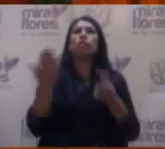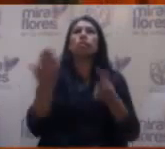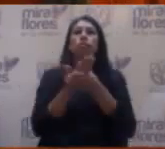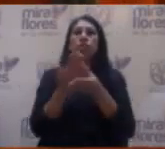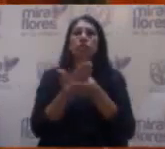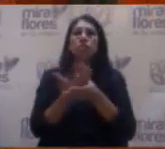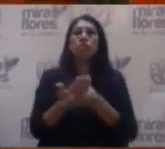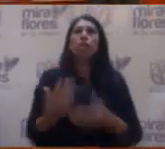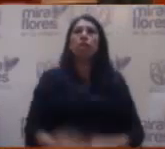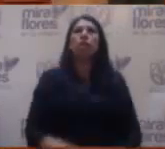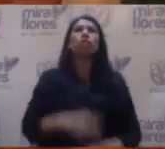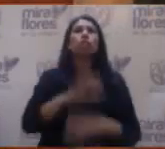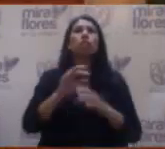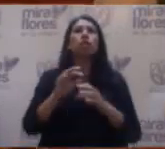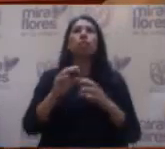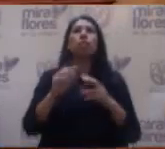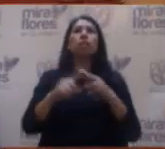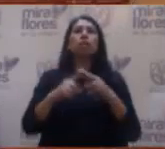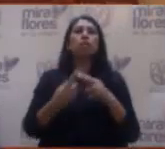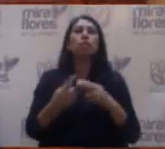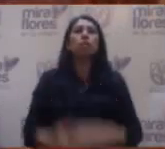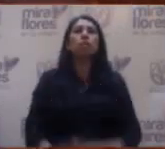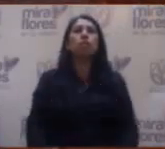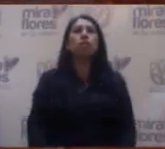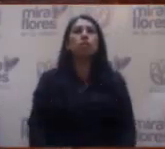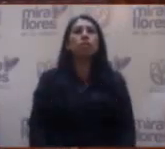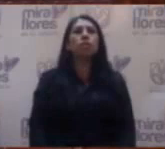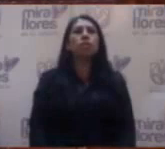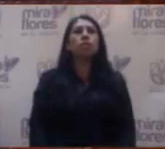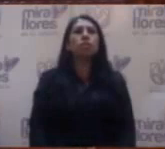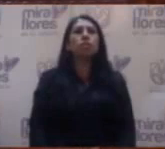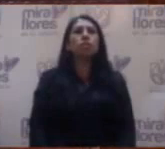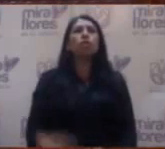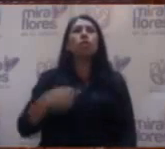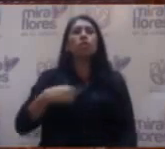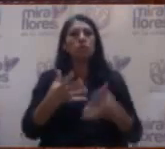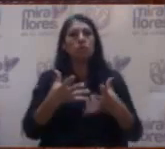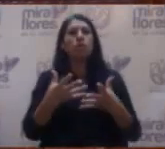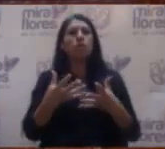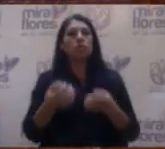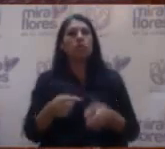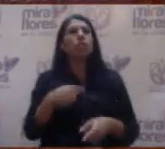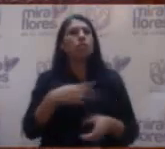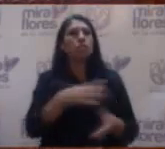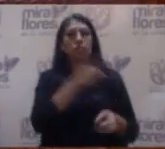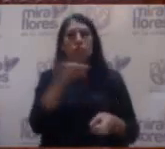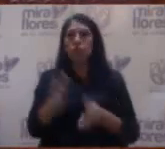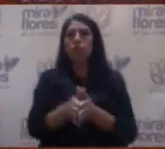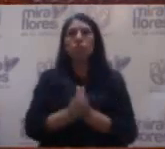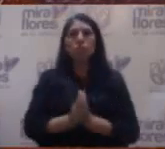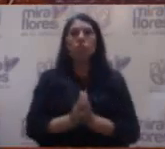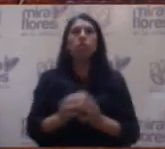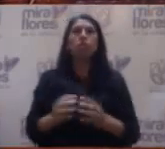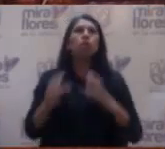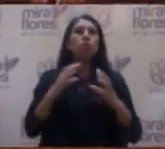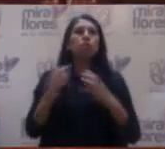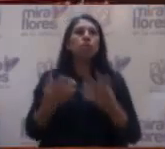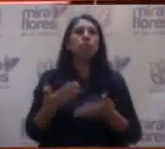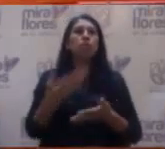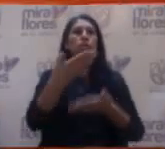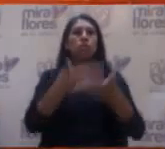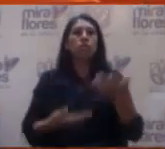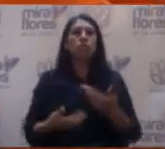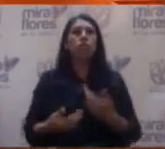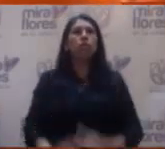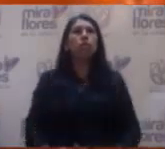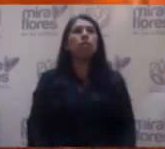ningún documento que dar lectura. Estación, informes y pedidos. Bien, yo quisiera, si me permiten, comenzar con un par de informes. El primero